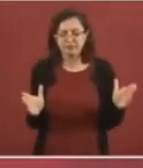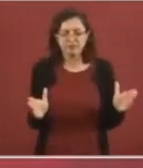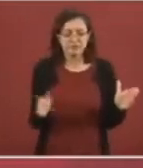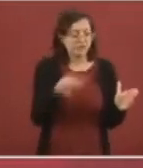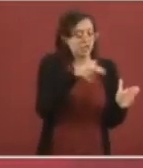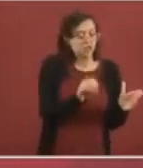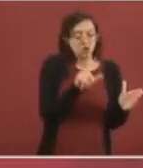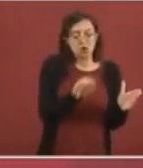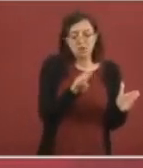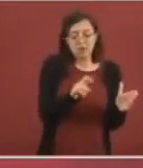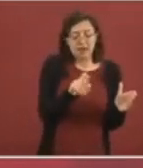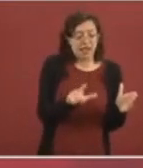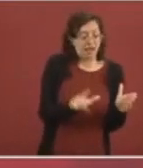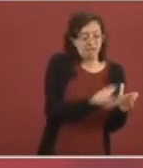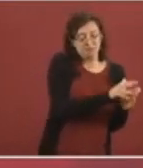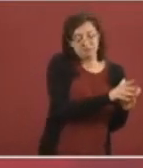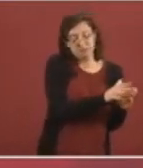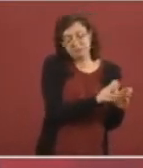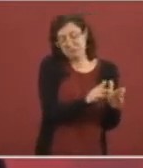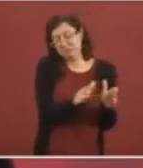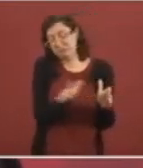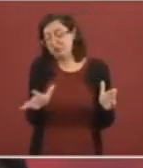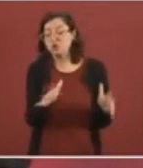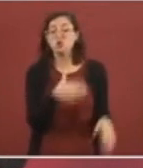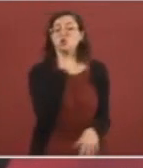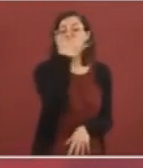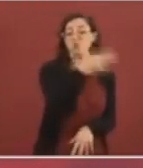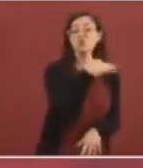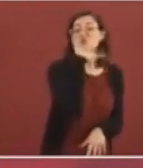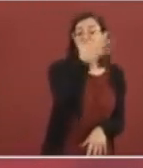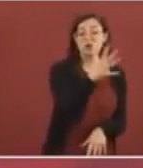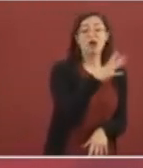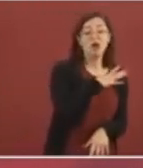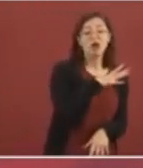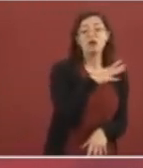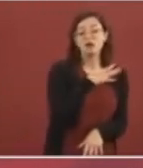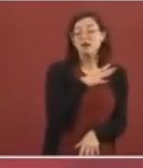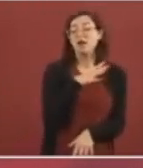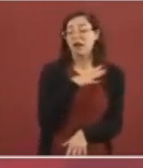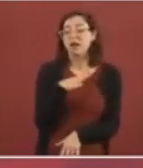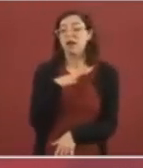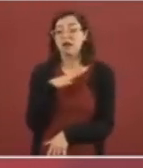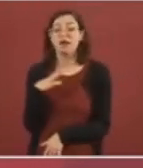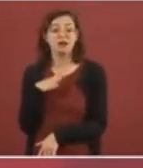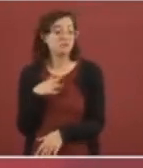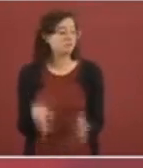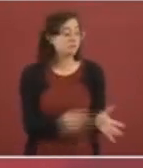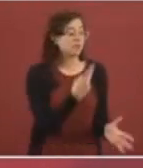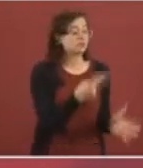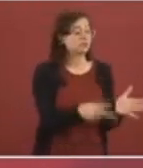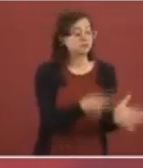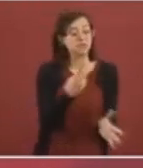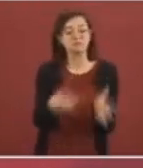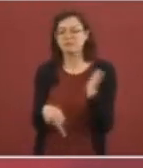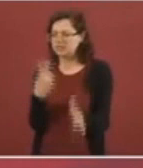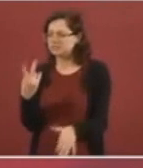En todo el periodo neoliberal, que me contesten si es cierto o no, que me